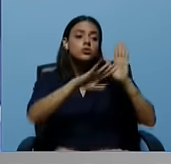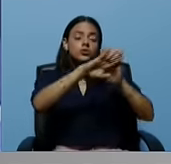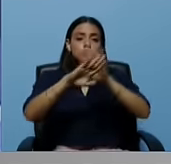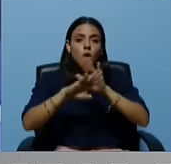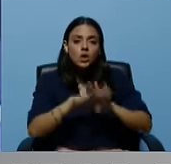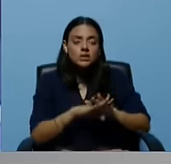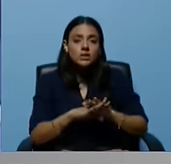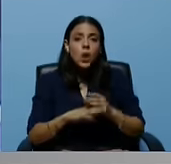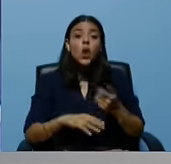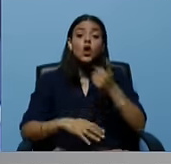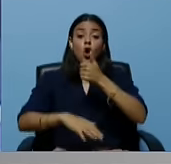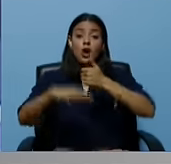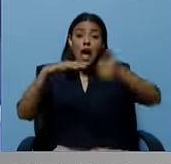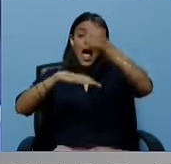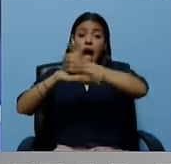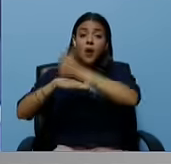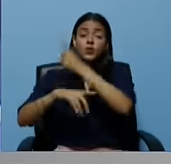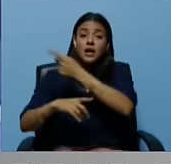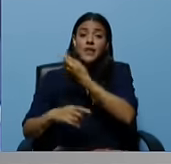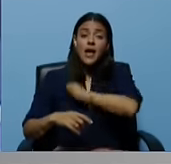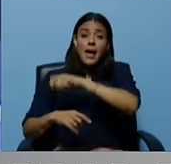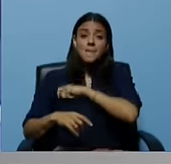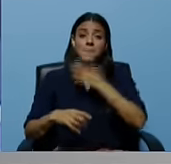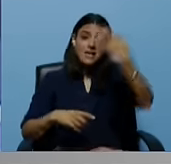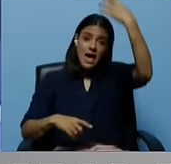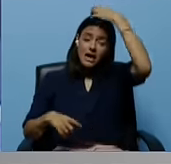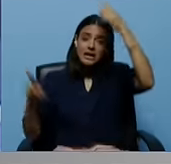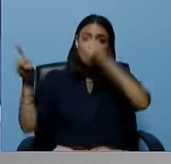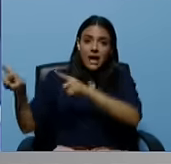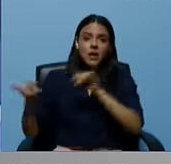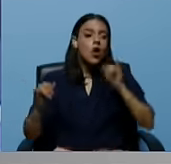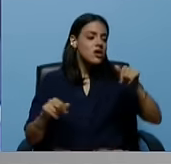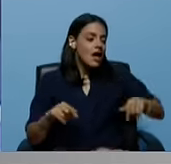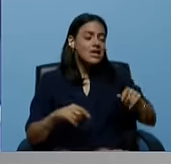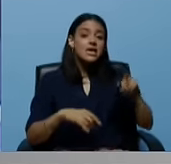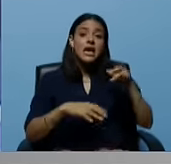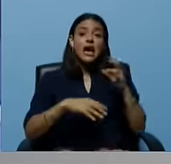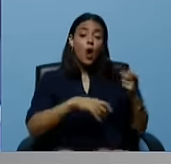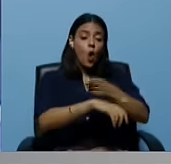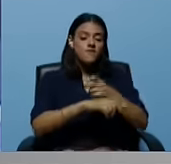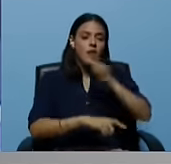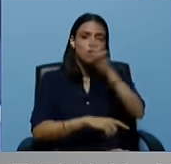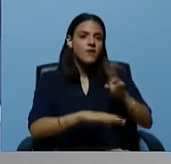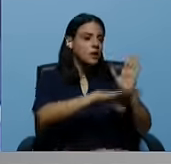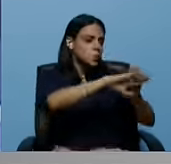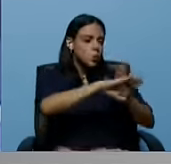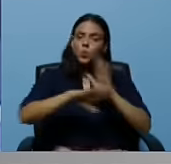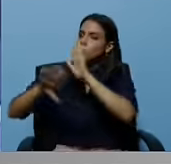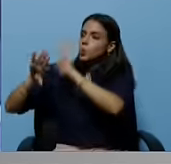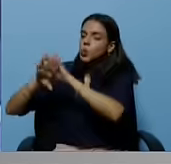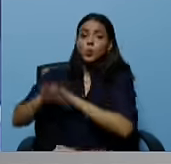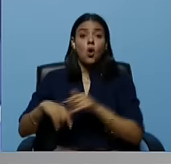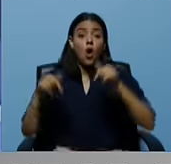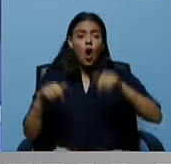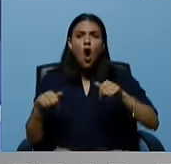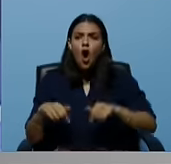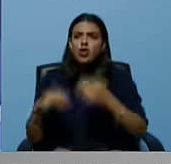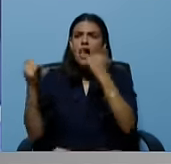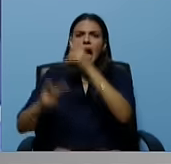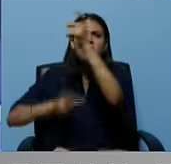las autoridades del Reino de España y las autoridades de Venezuela. Todavía hoy, hay gente